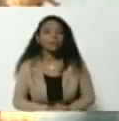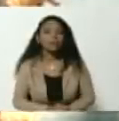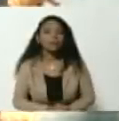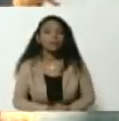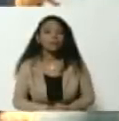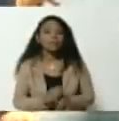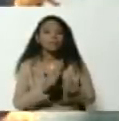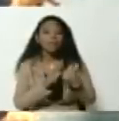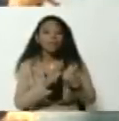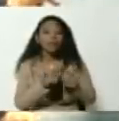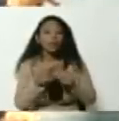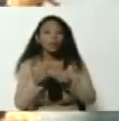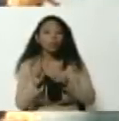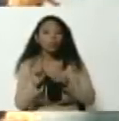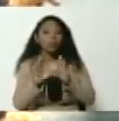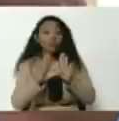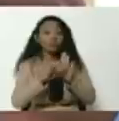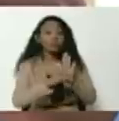Y este otro ladrón,